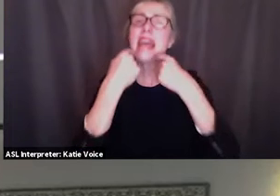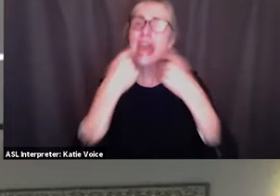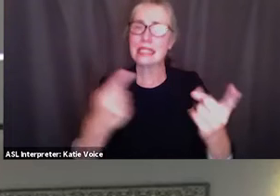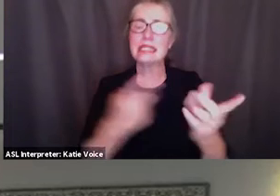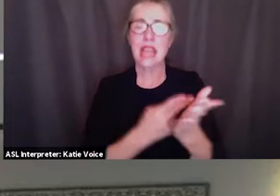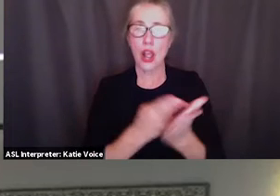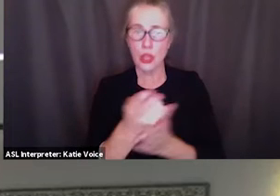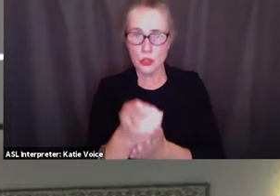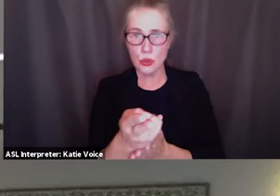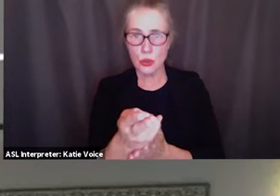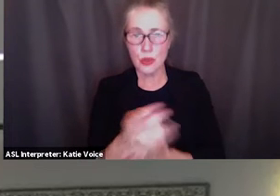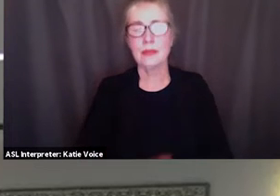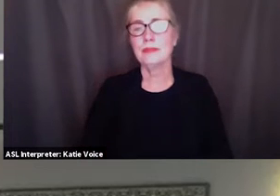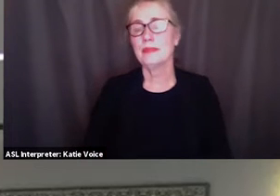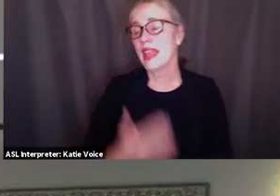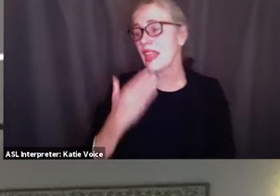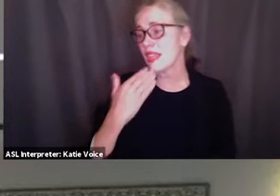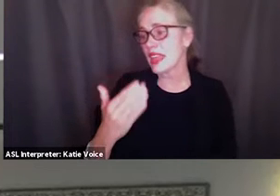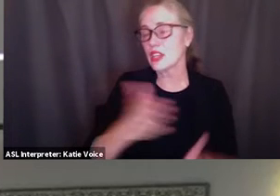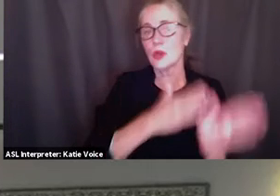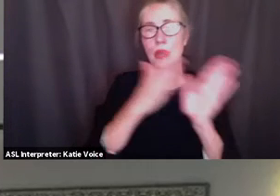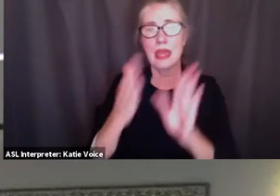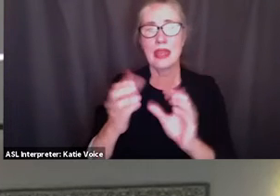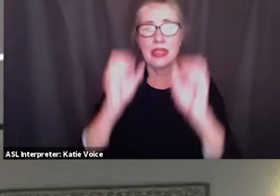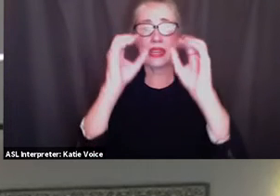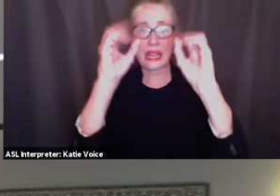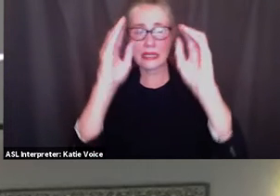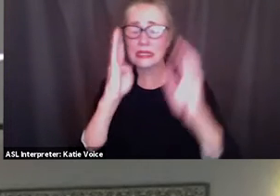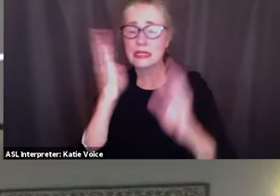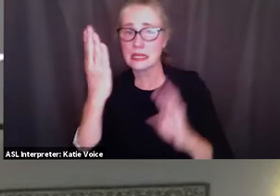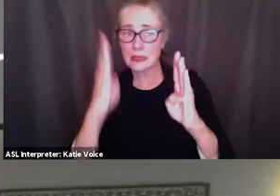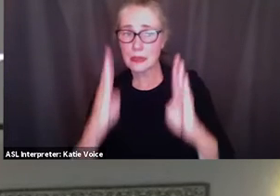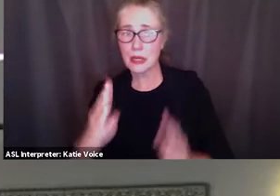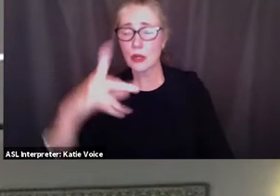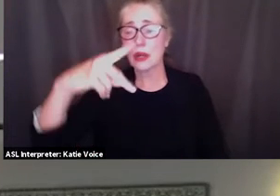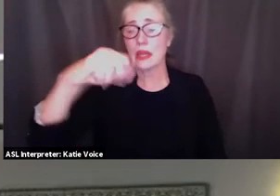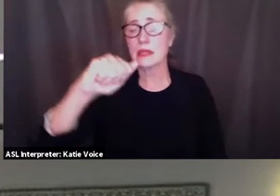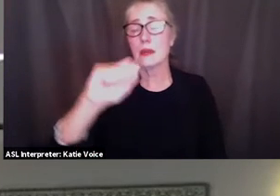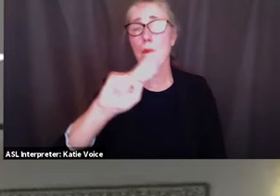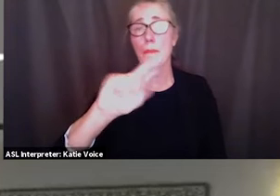Gracias. La próxima persona es Paul Rooney.